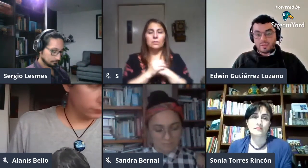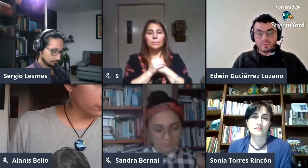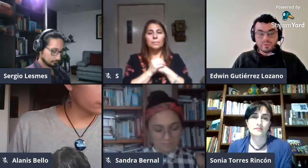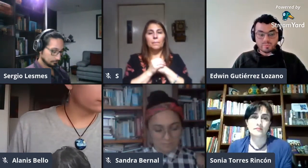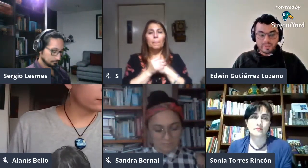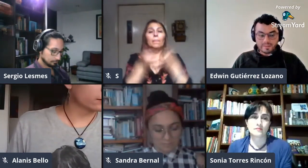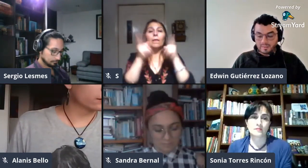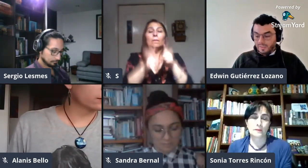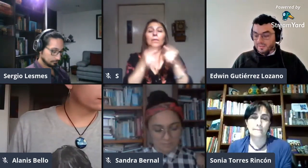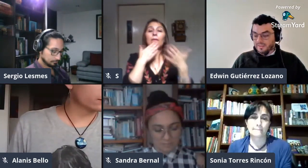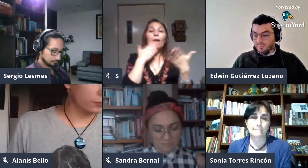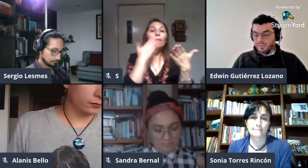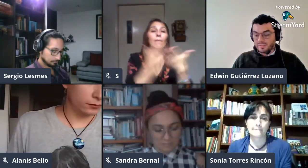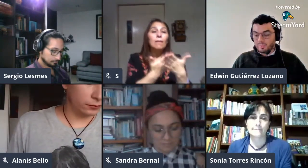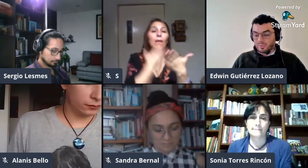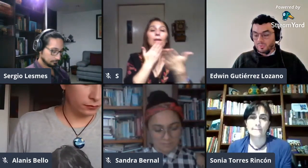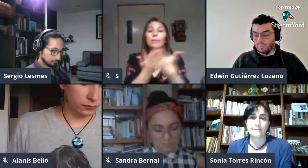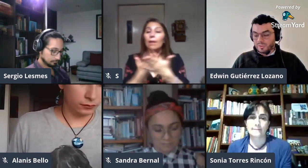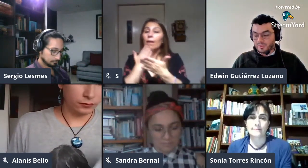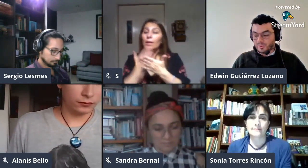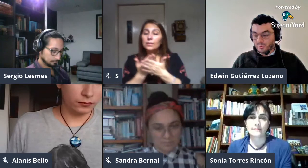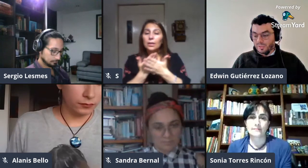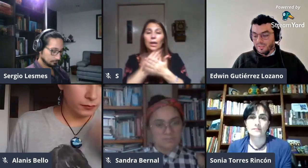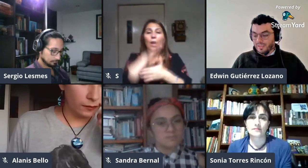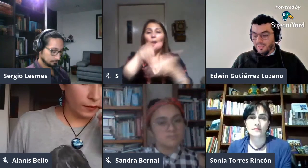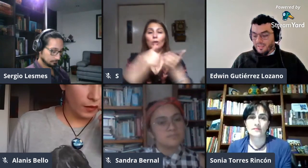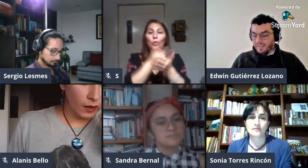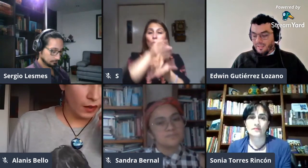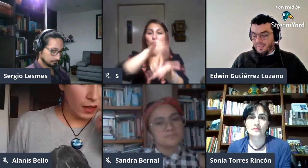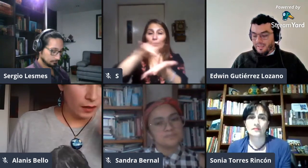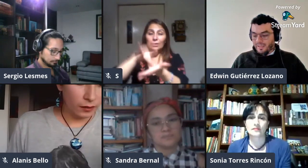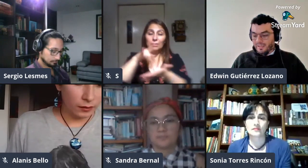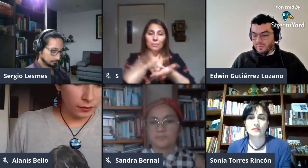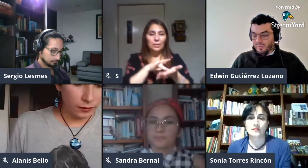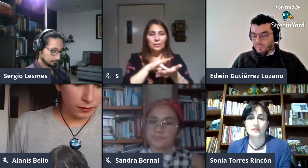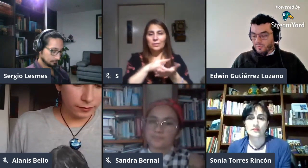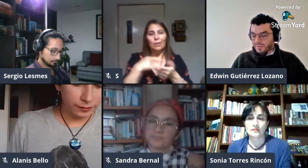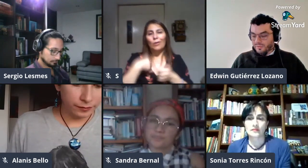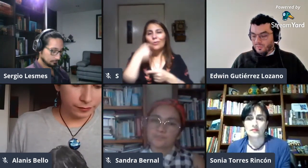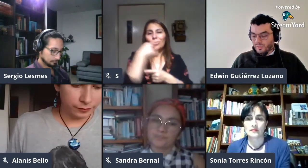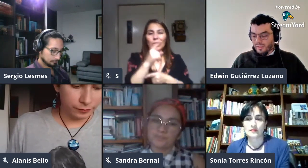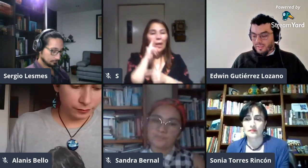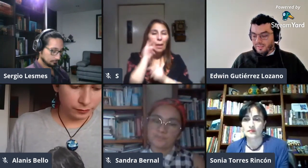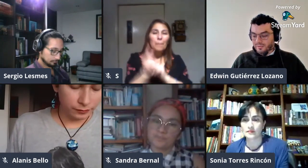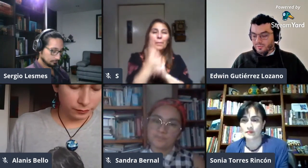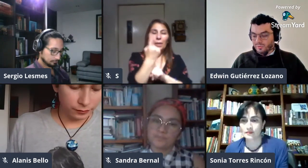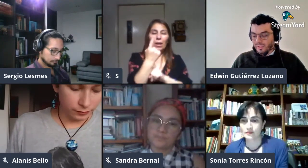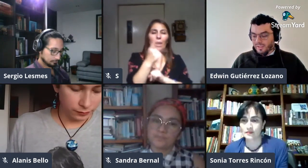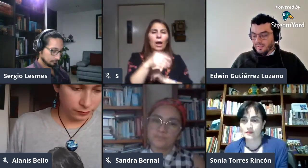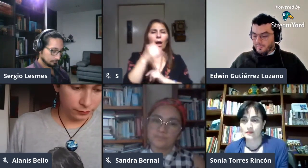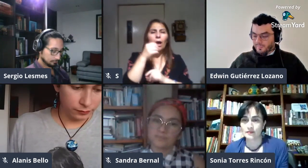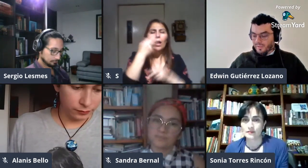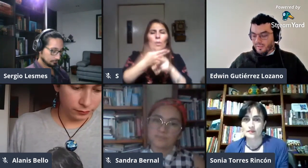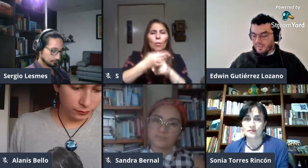agradecer a cada uno de los participantes. Al principio no mencioné a la profesora